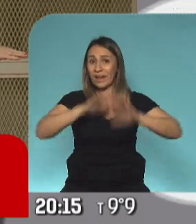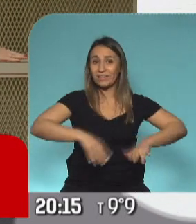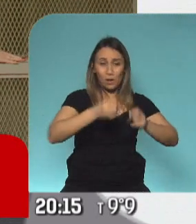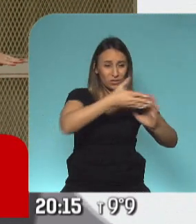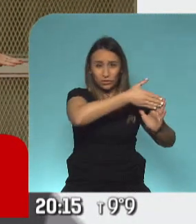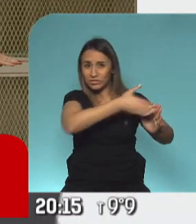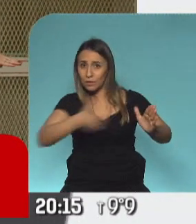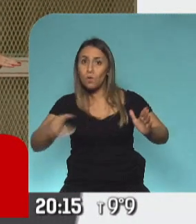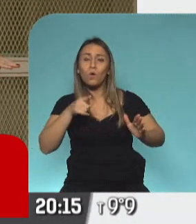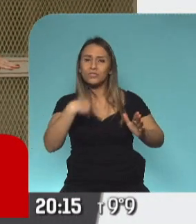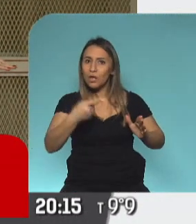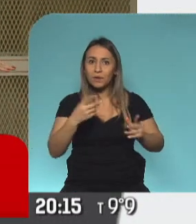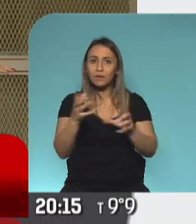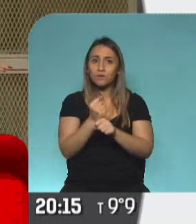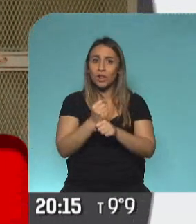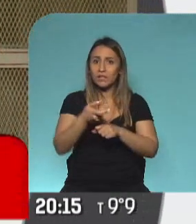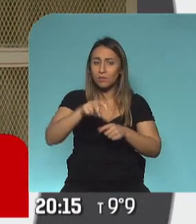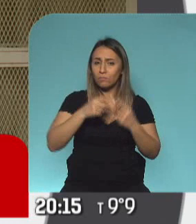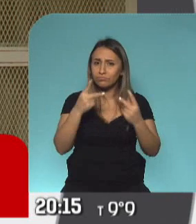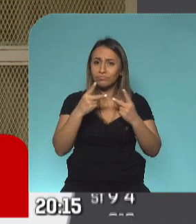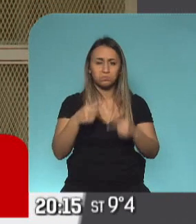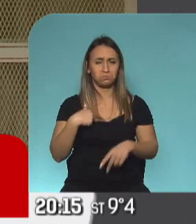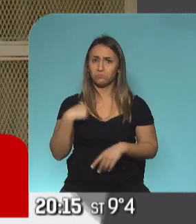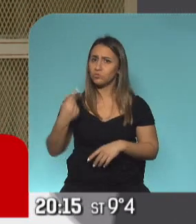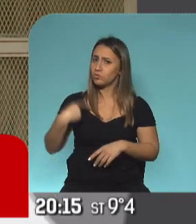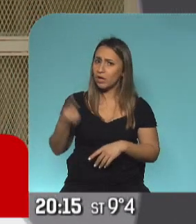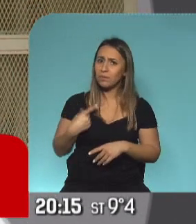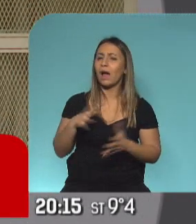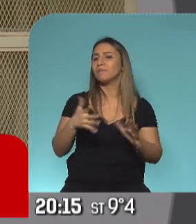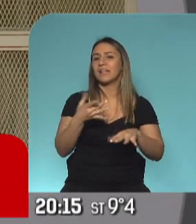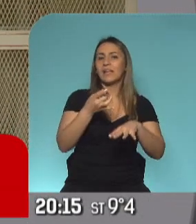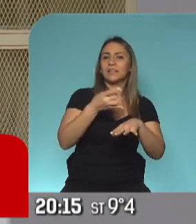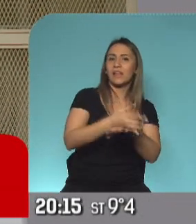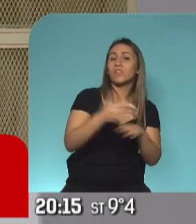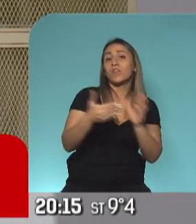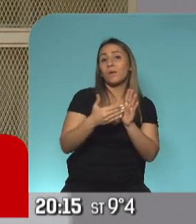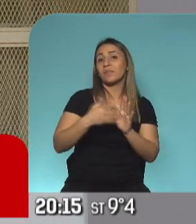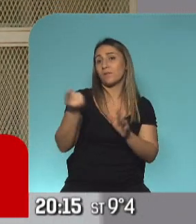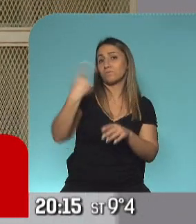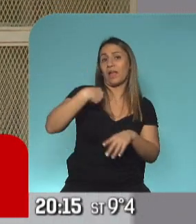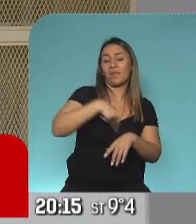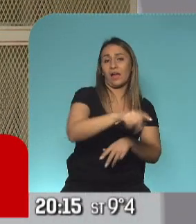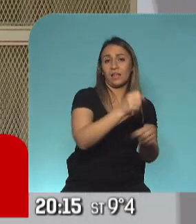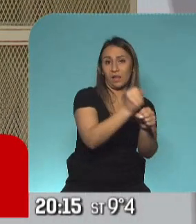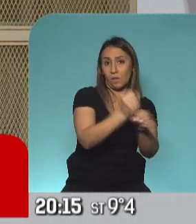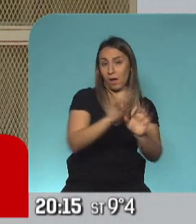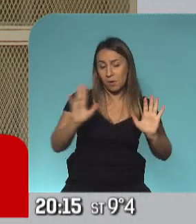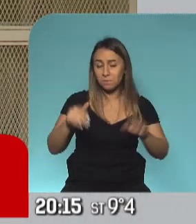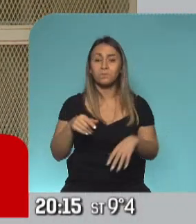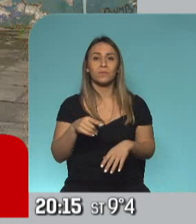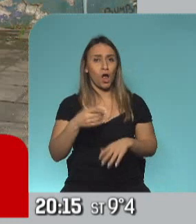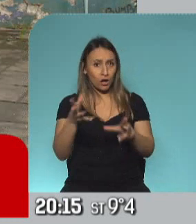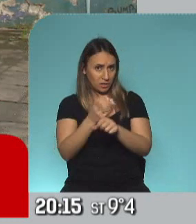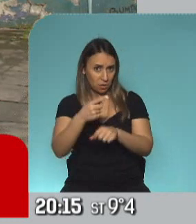cuarentena viajaste siempre en colectivo? Siempre, a veces tren, depende de dónde me tocaba ir a trabajar. Ajá. Pero en colectivo casi